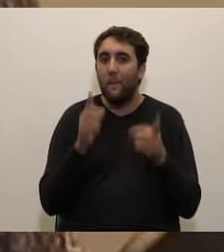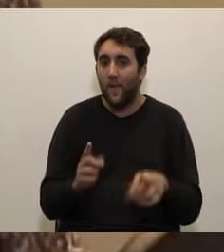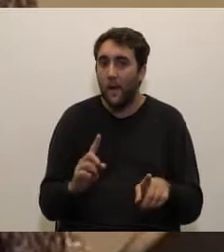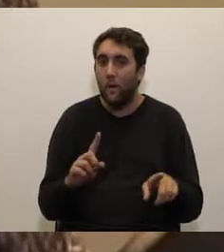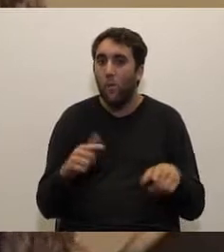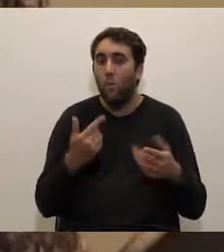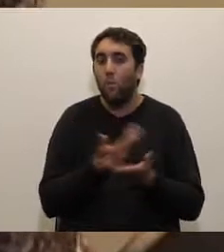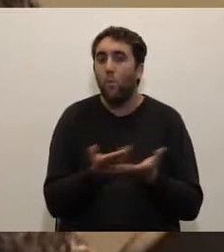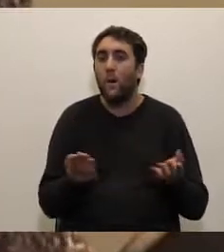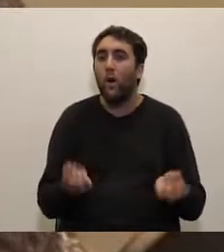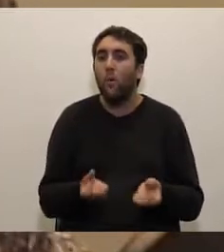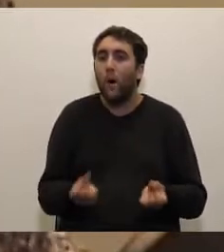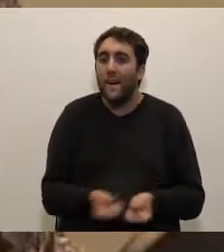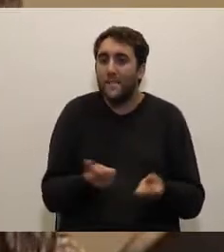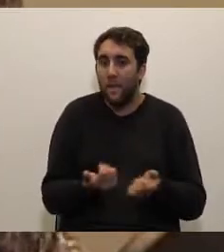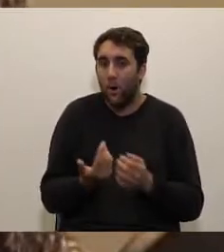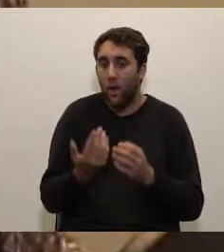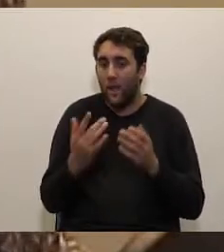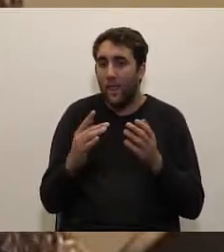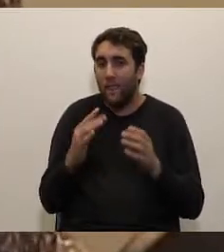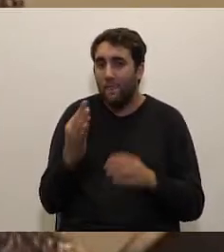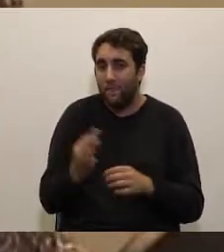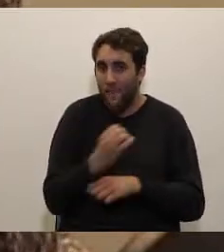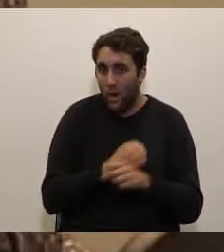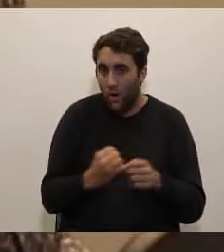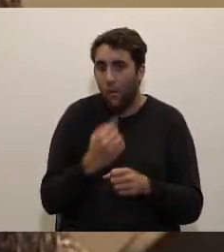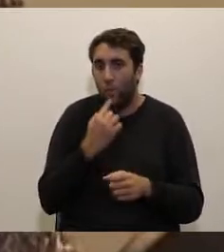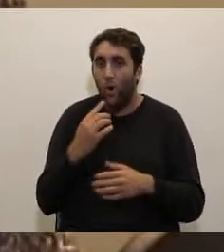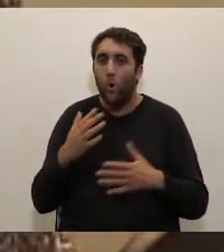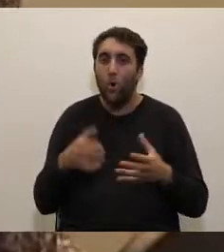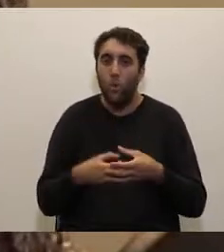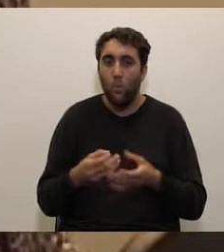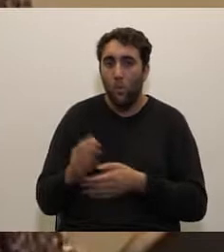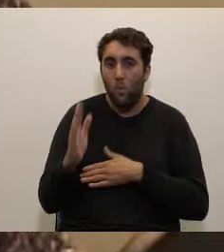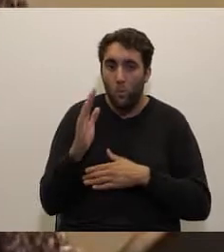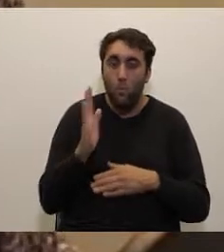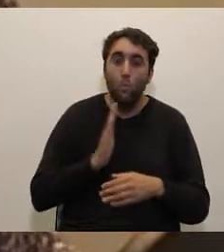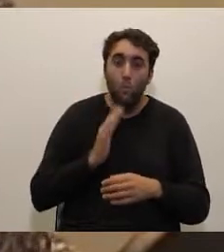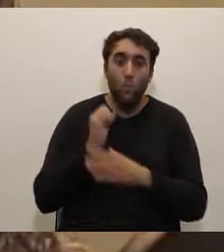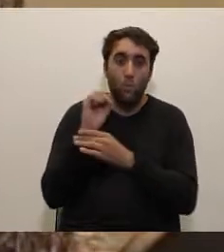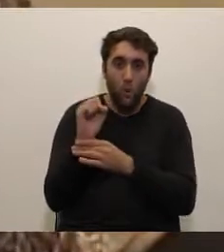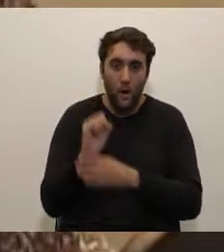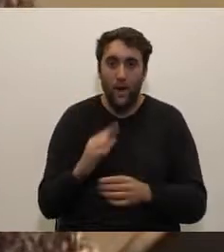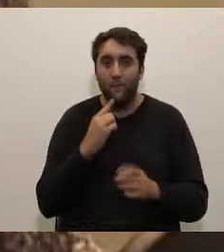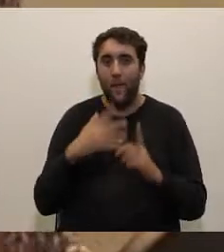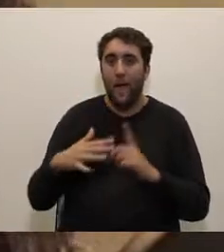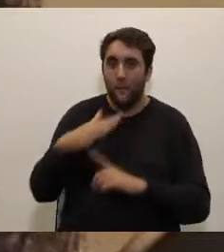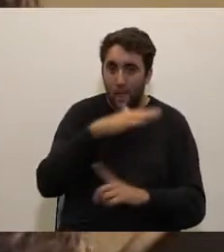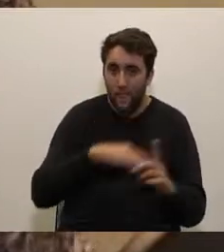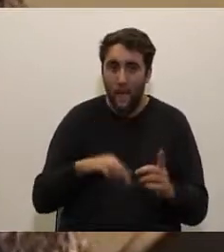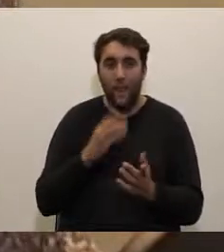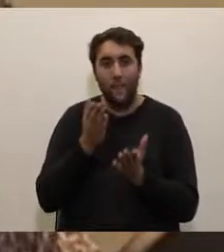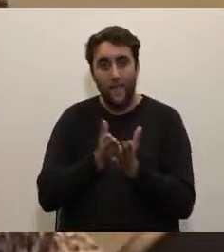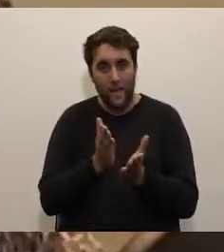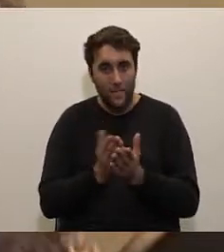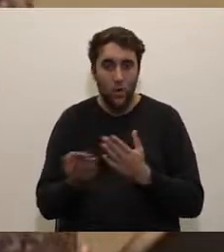usamos esa tecnología, como por ejemplo desde el punto de vista feminista, medioambiental, de derechos, así que de cultura libre,